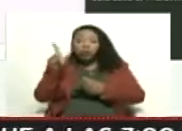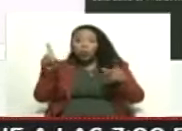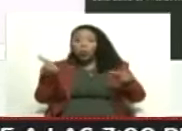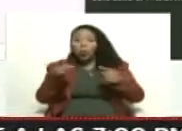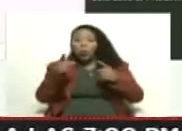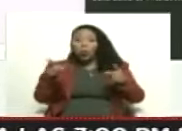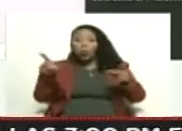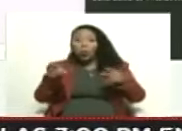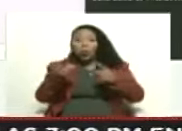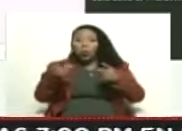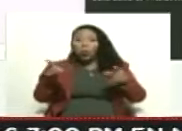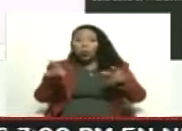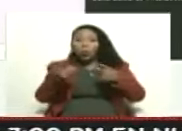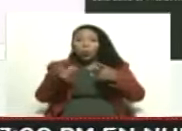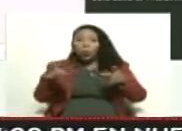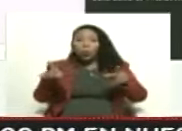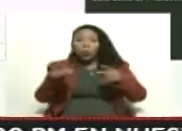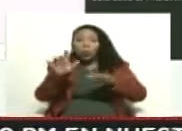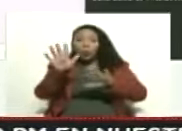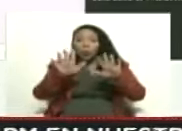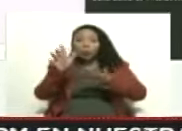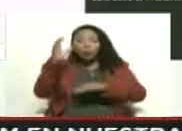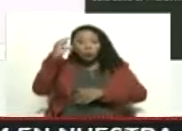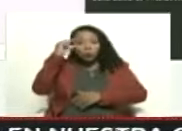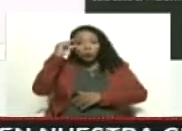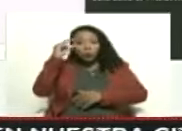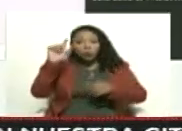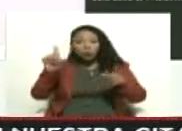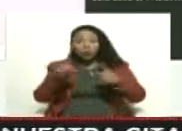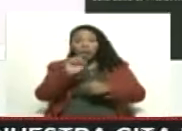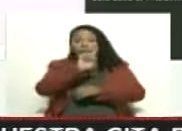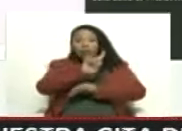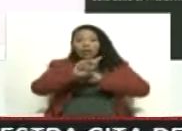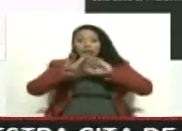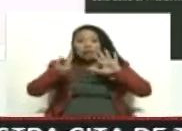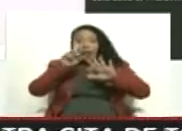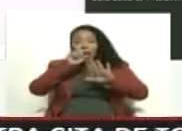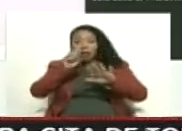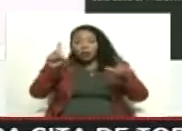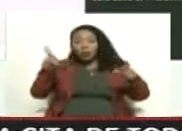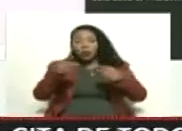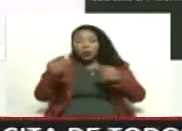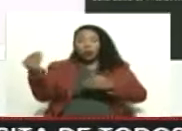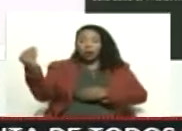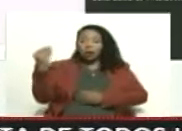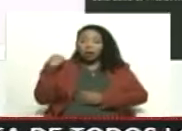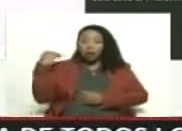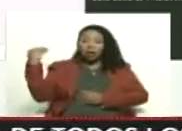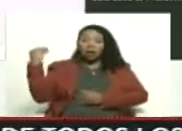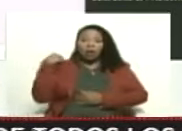partido del comandante Chávez 15 de diciembre cumplimos 17 años del